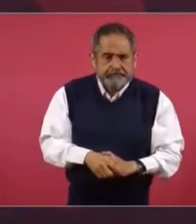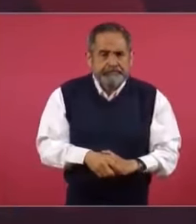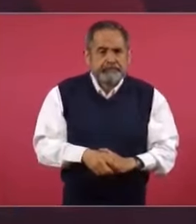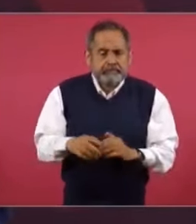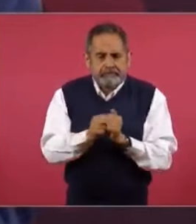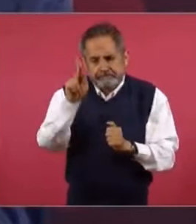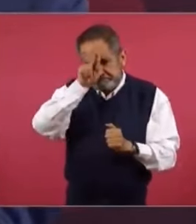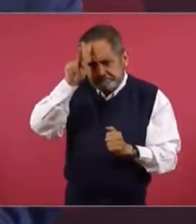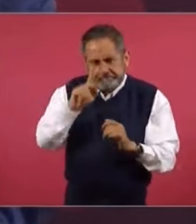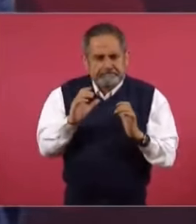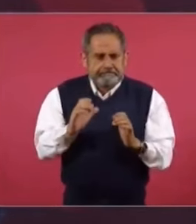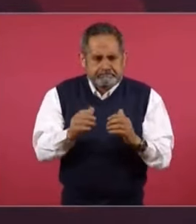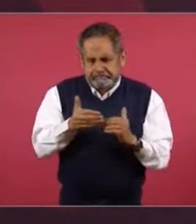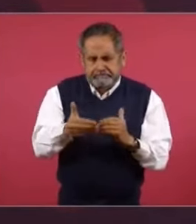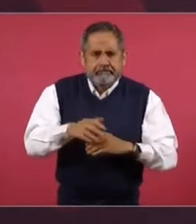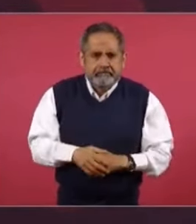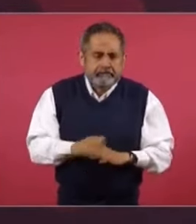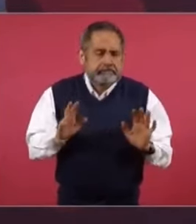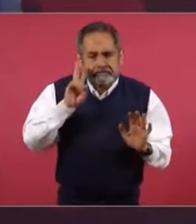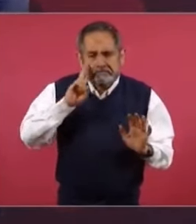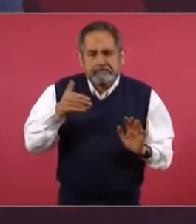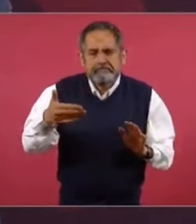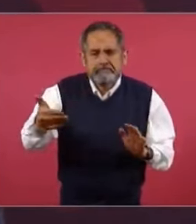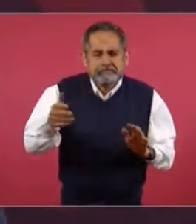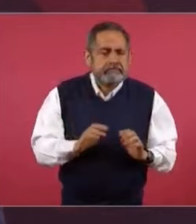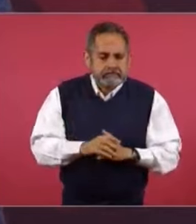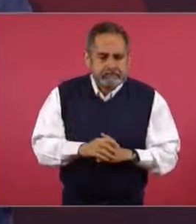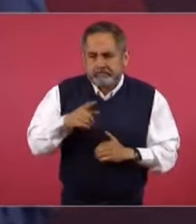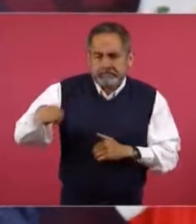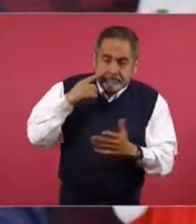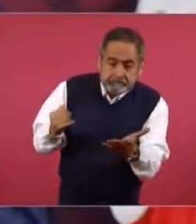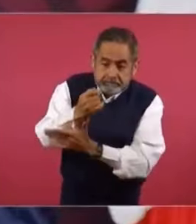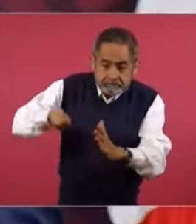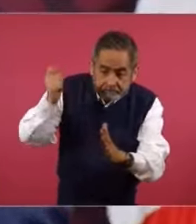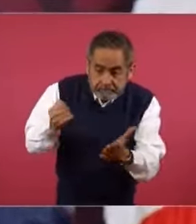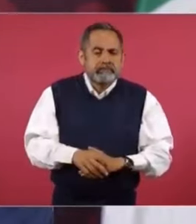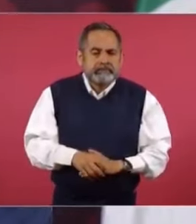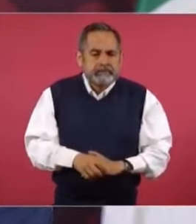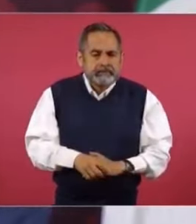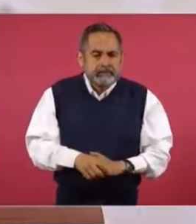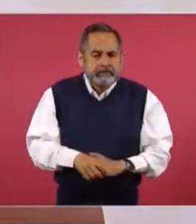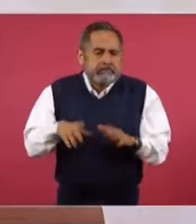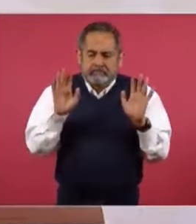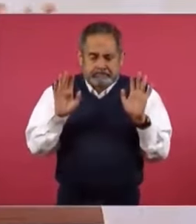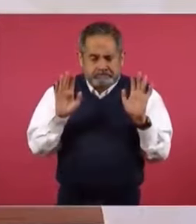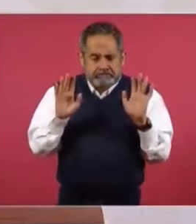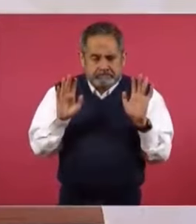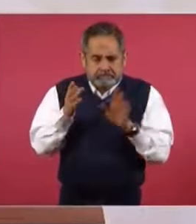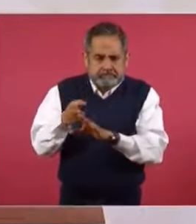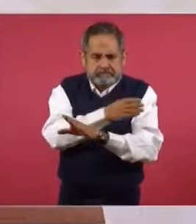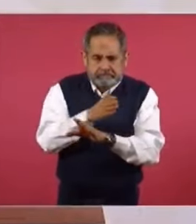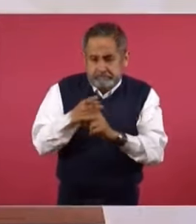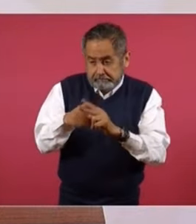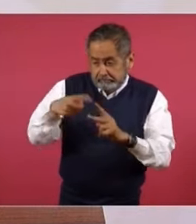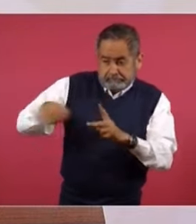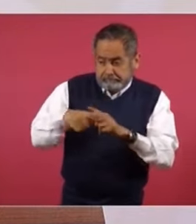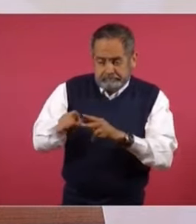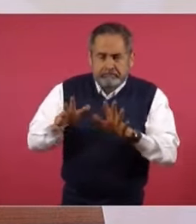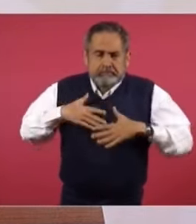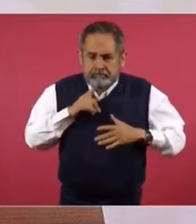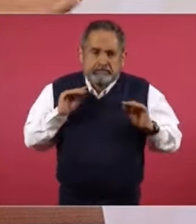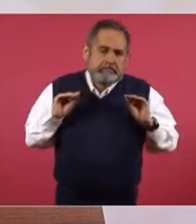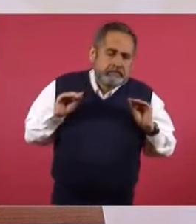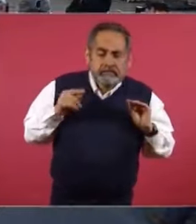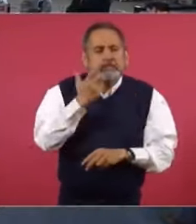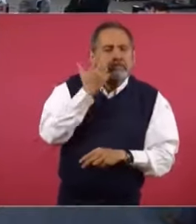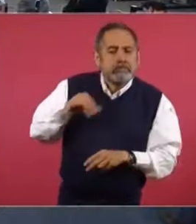con prudencia, ya vamos a ver que resuelvan en lo electoral. Pero desde el principio de este asunto,